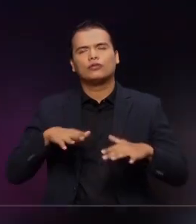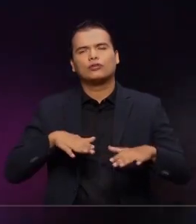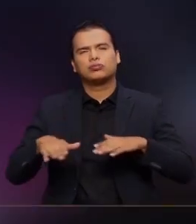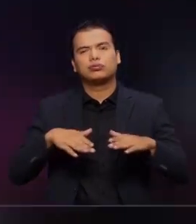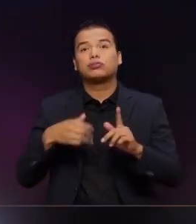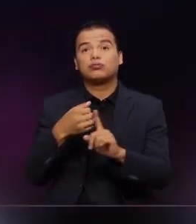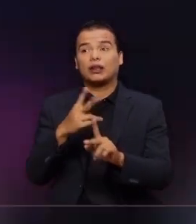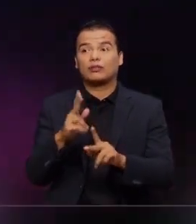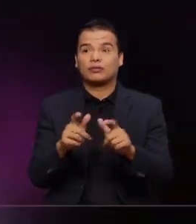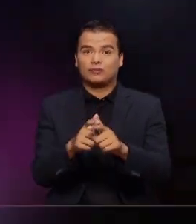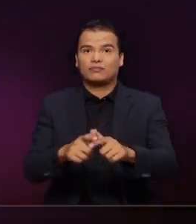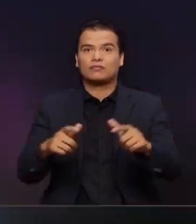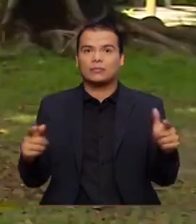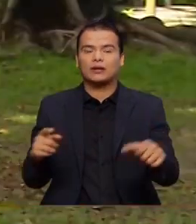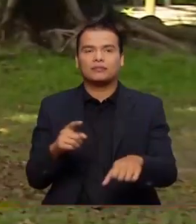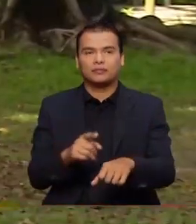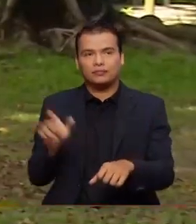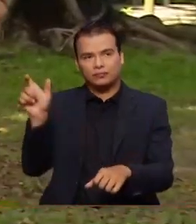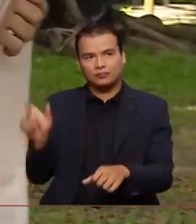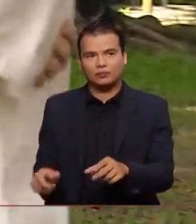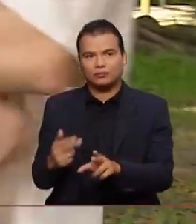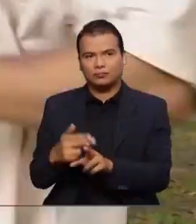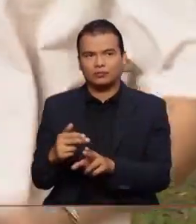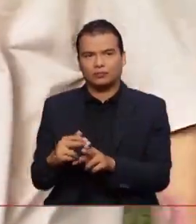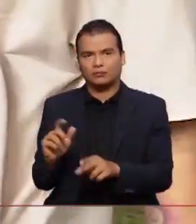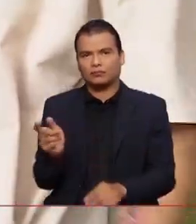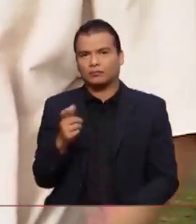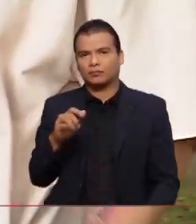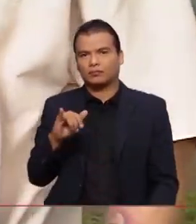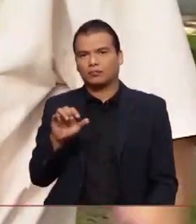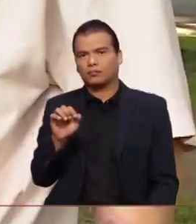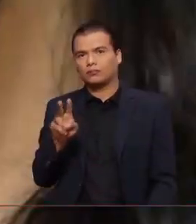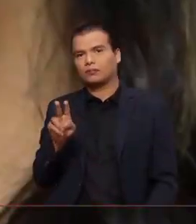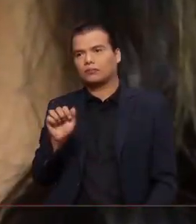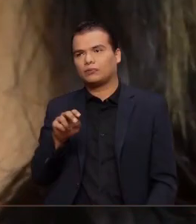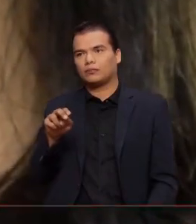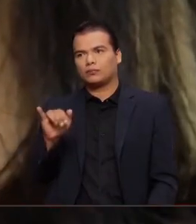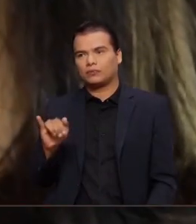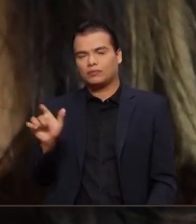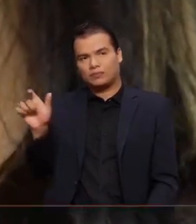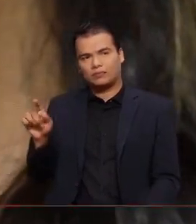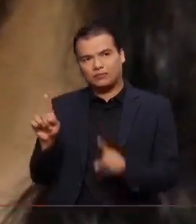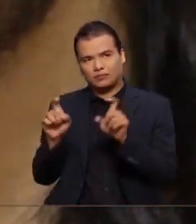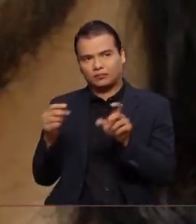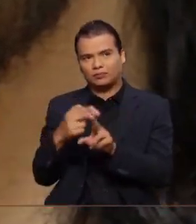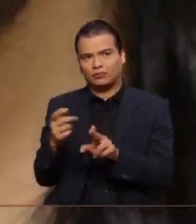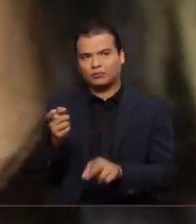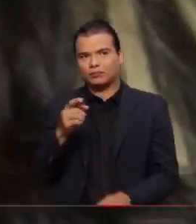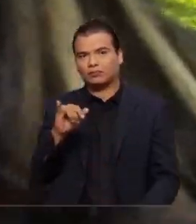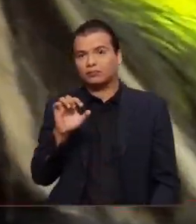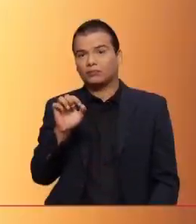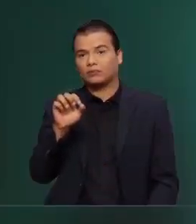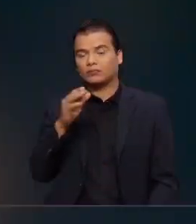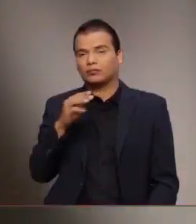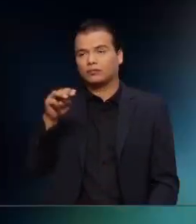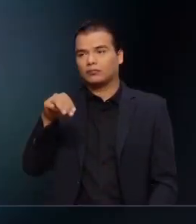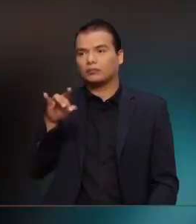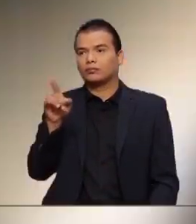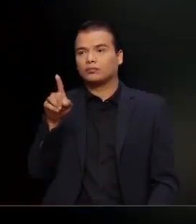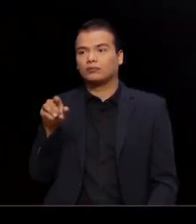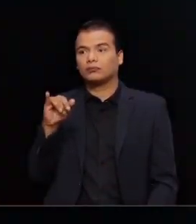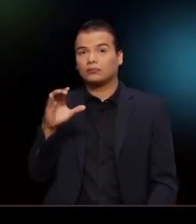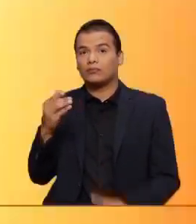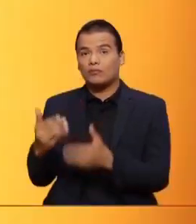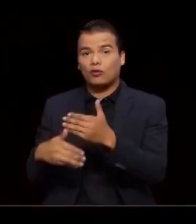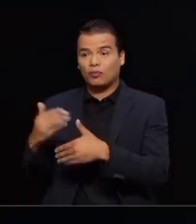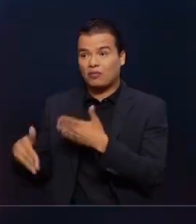Hace 5 años, Giovanni Hernández, más conocido como Gio Music en el mundo artístico, ha logrado convertirse en referente de la música